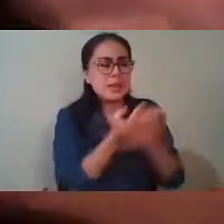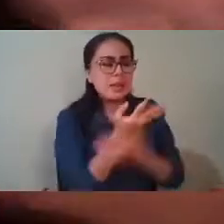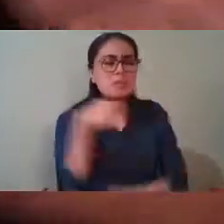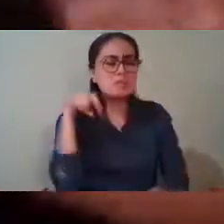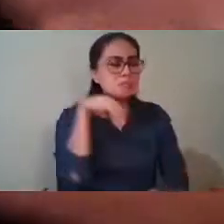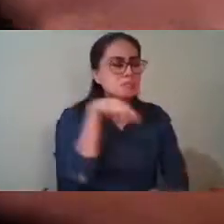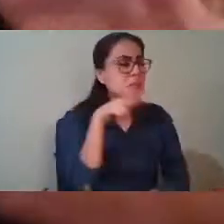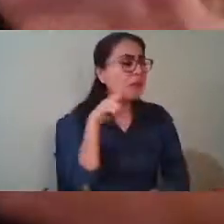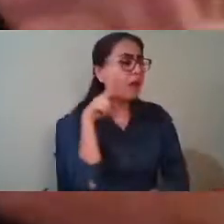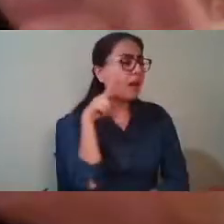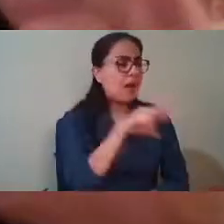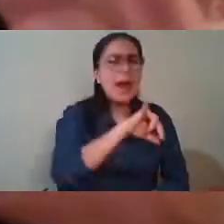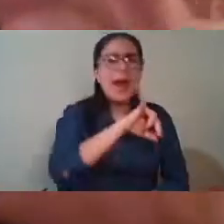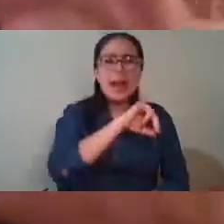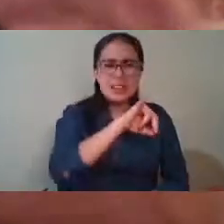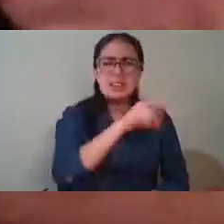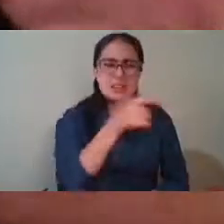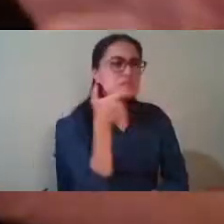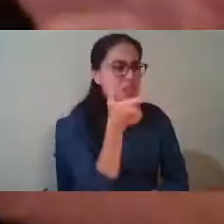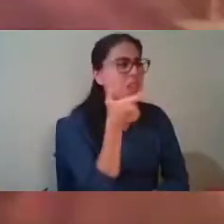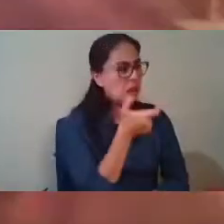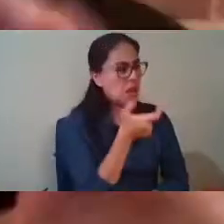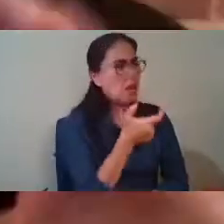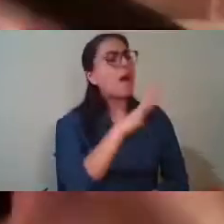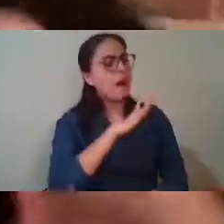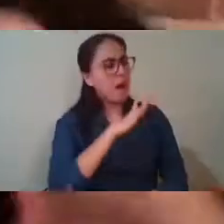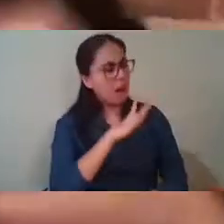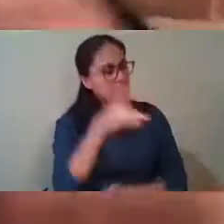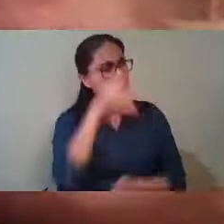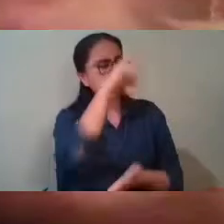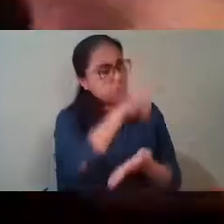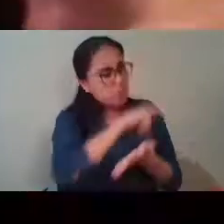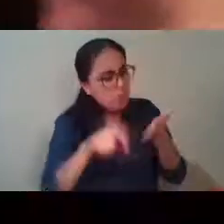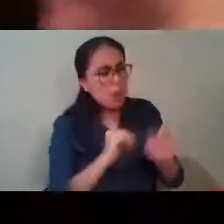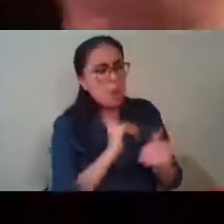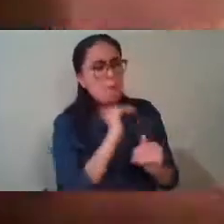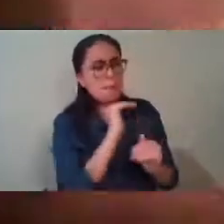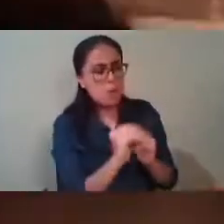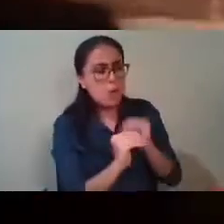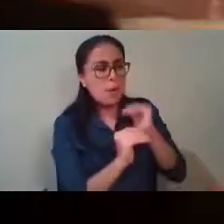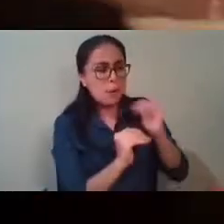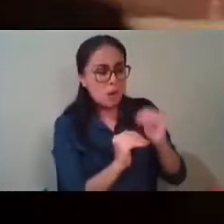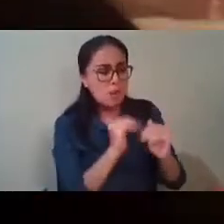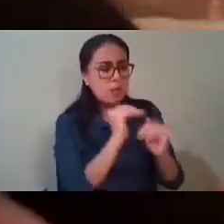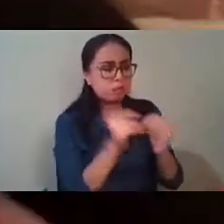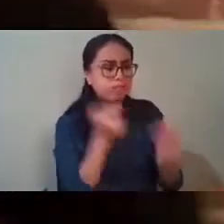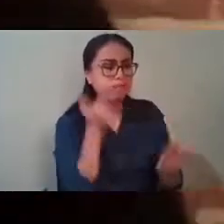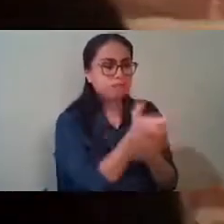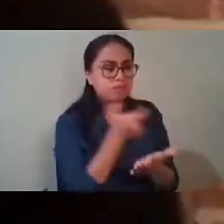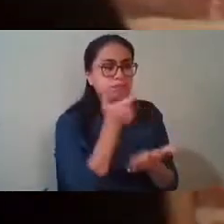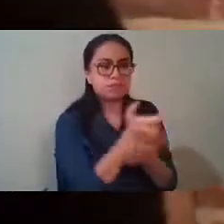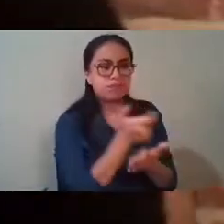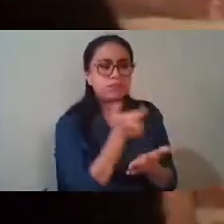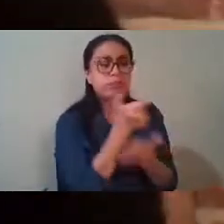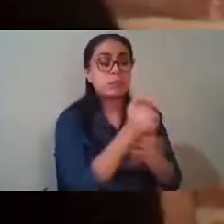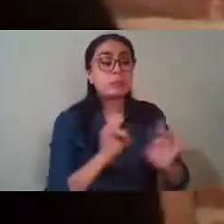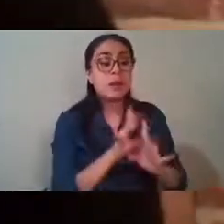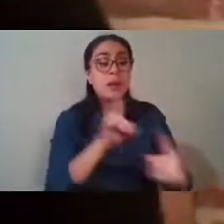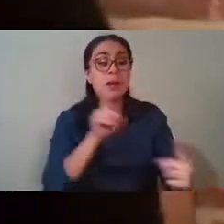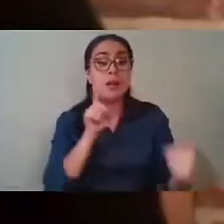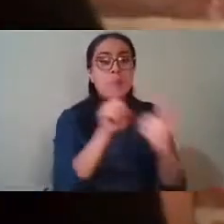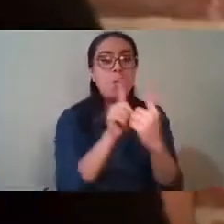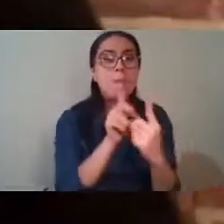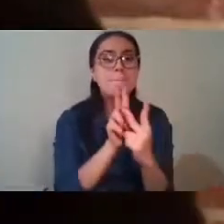sí, y además el dinero nos alcanza, lo compramos en cuotas y ponemos... Nos encontramos con un vecino